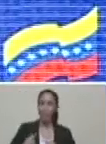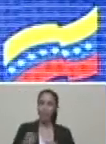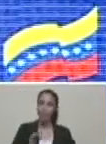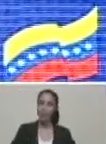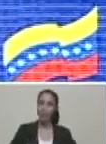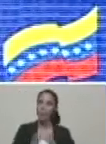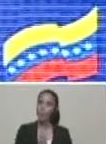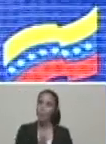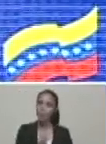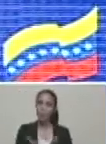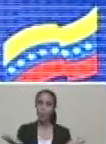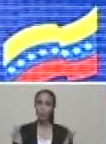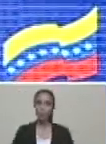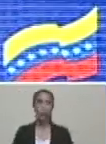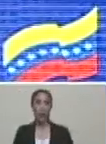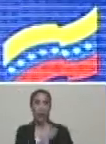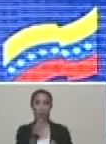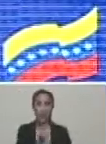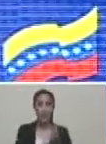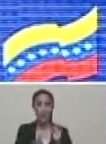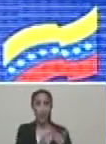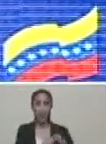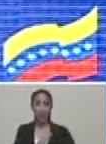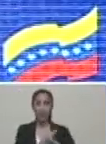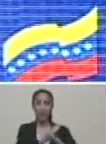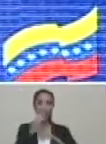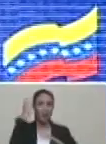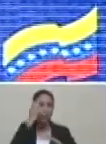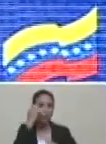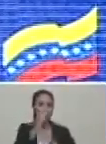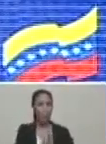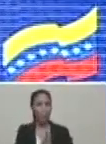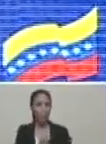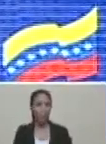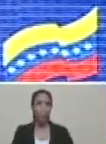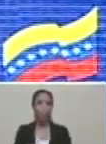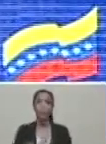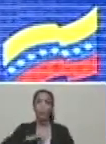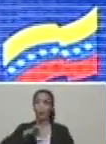Liberen los recursos que nos tienen secuestrados en Europa. Le digo al gobierno de